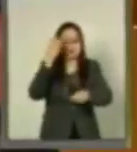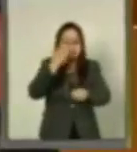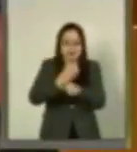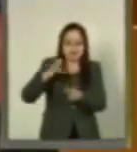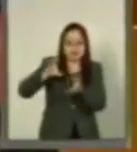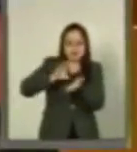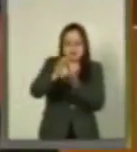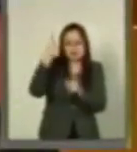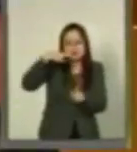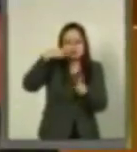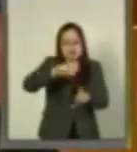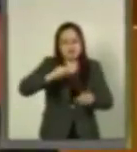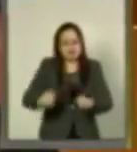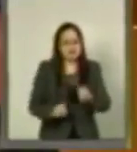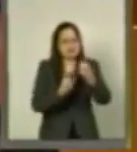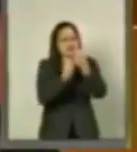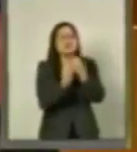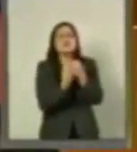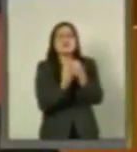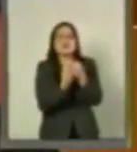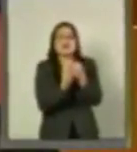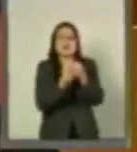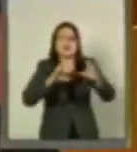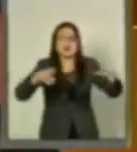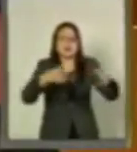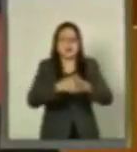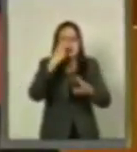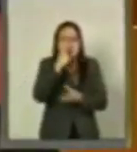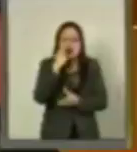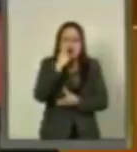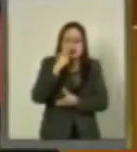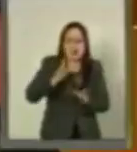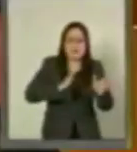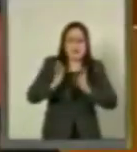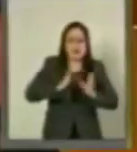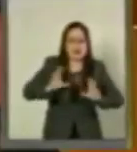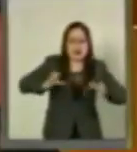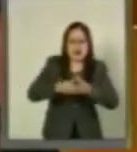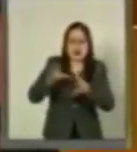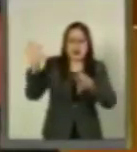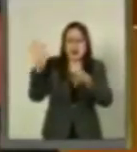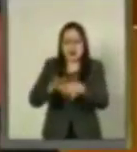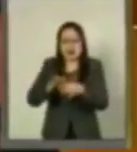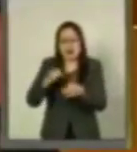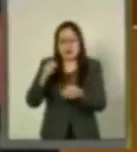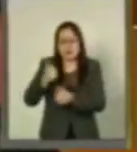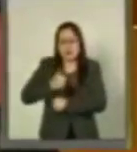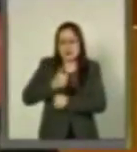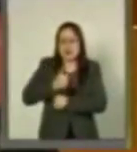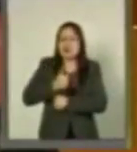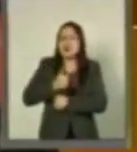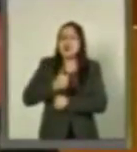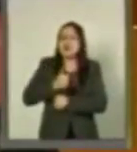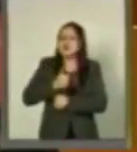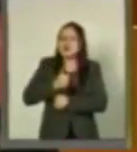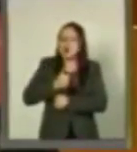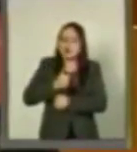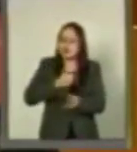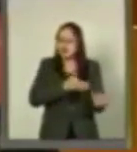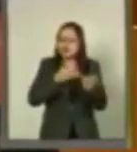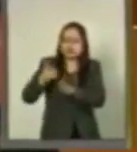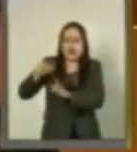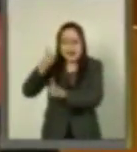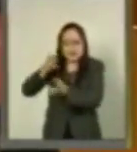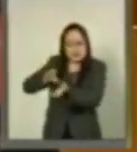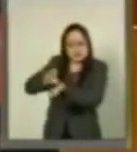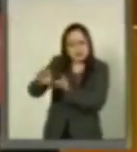Federación para fortalecer las policías militares inscritas en las Fuerzas Armadas, no se dedicaron